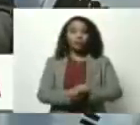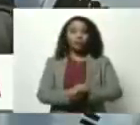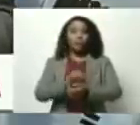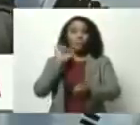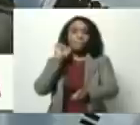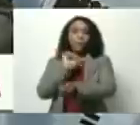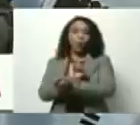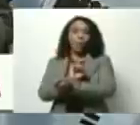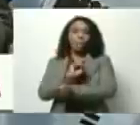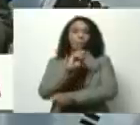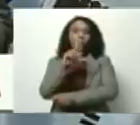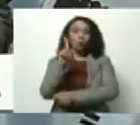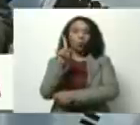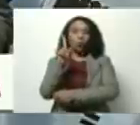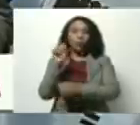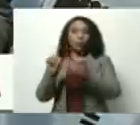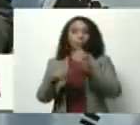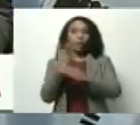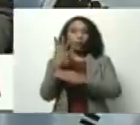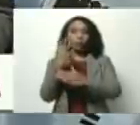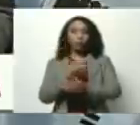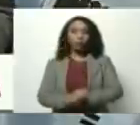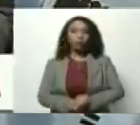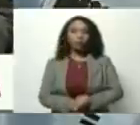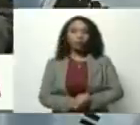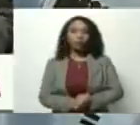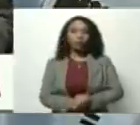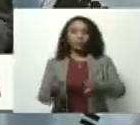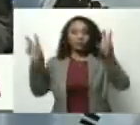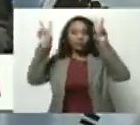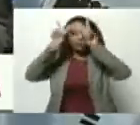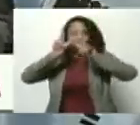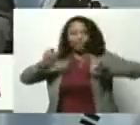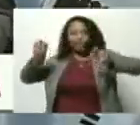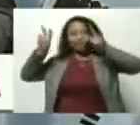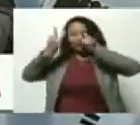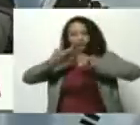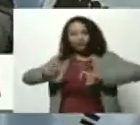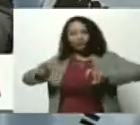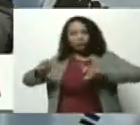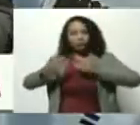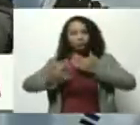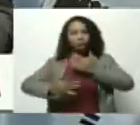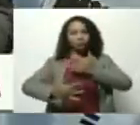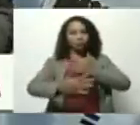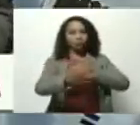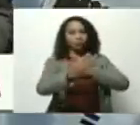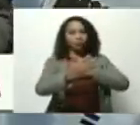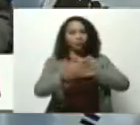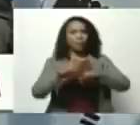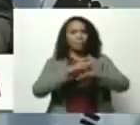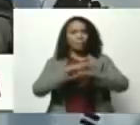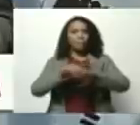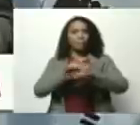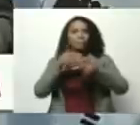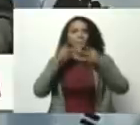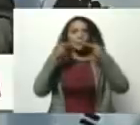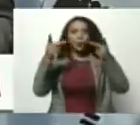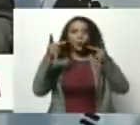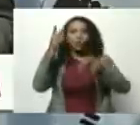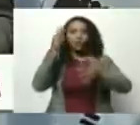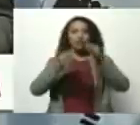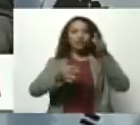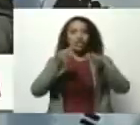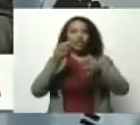detenido el 21 de mayo. De la investigación adelantada por el Ministerio Público con